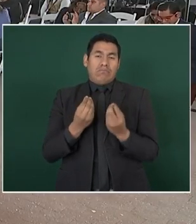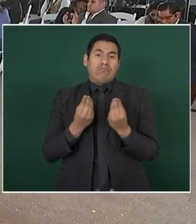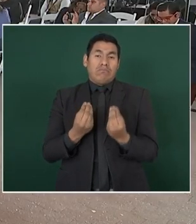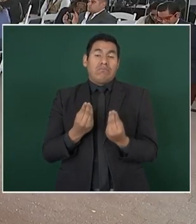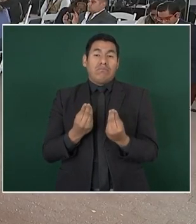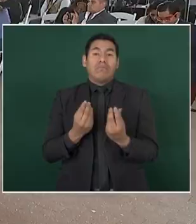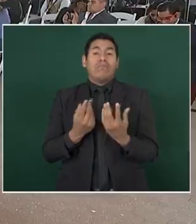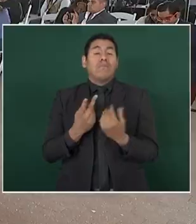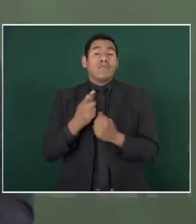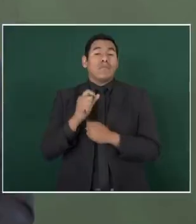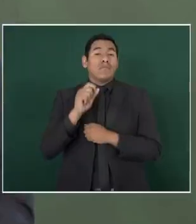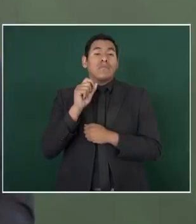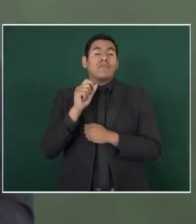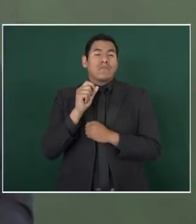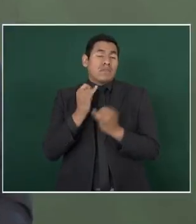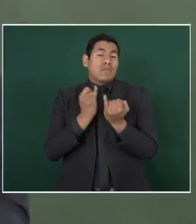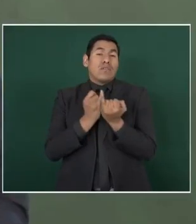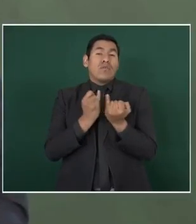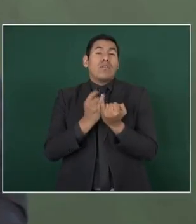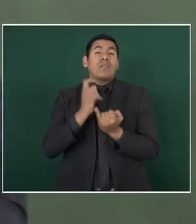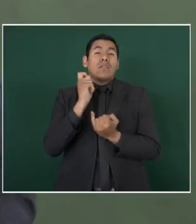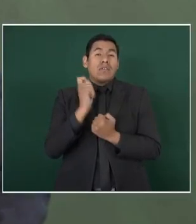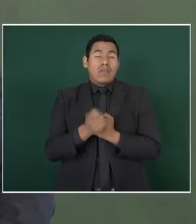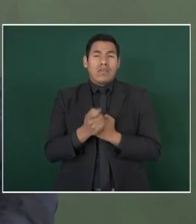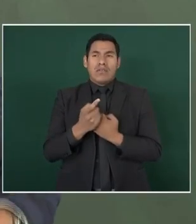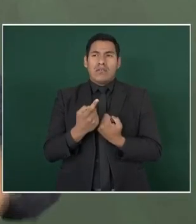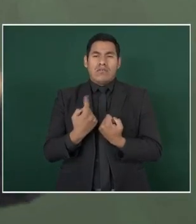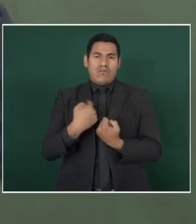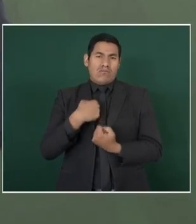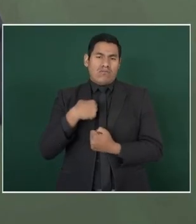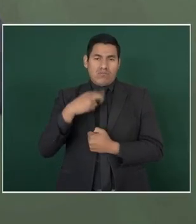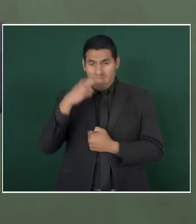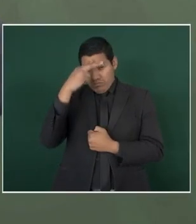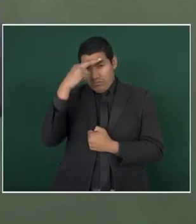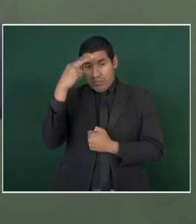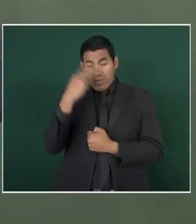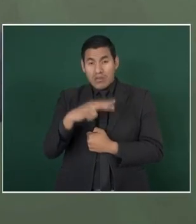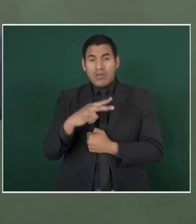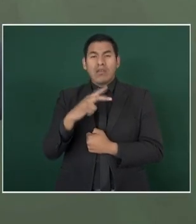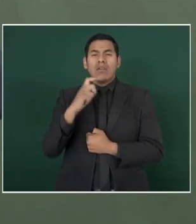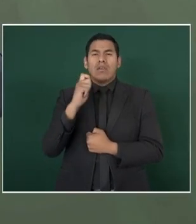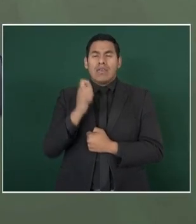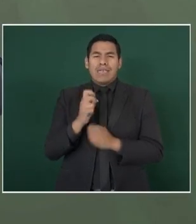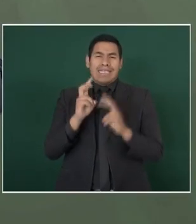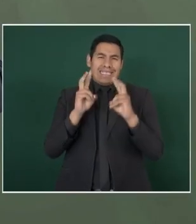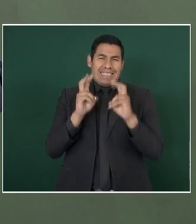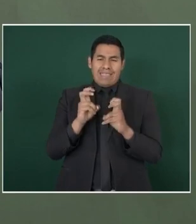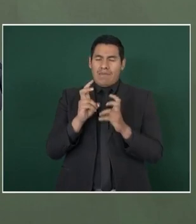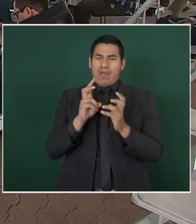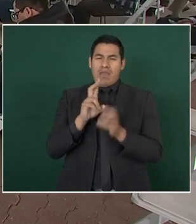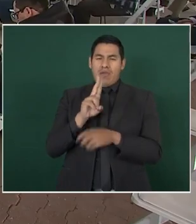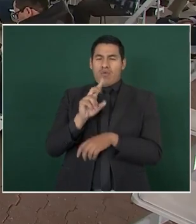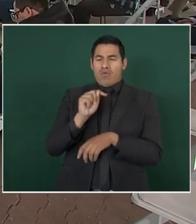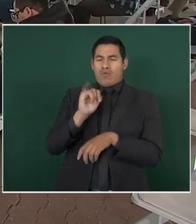estamos también, que es muy importante, haciendo valer el reparto de utilidades.